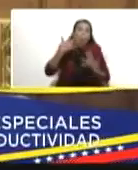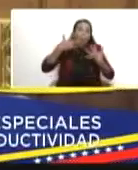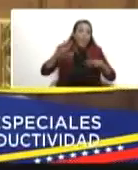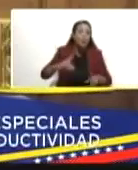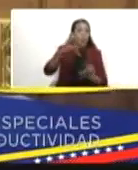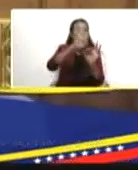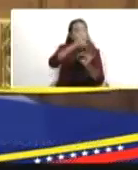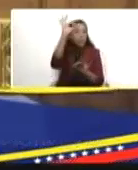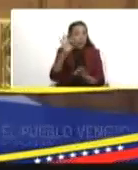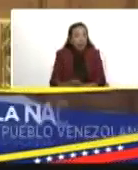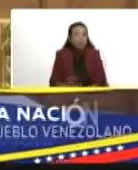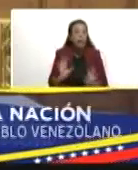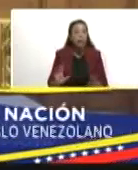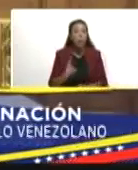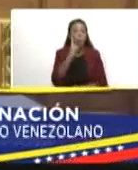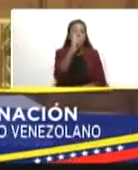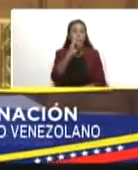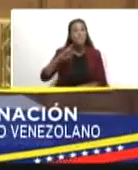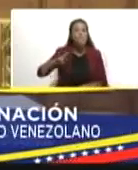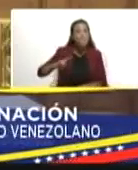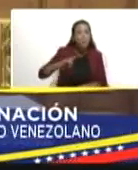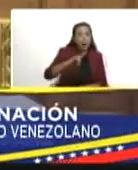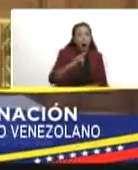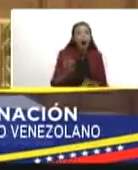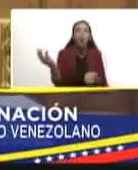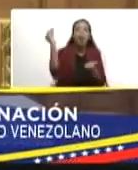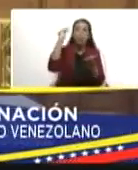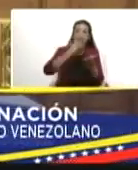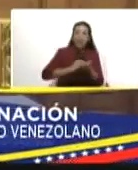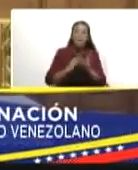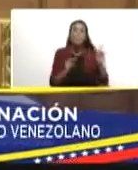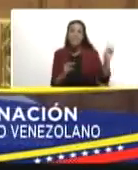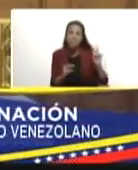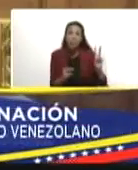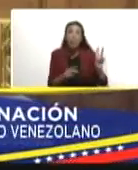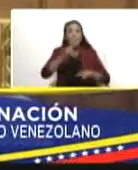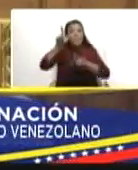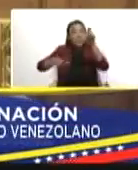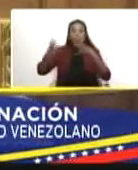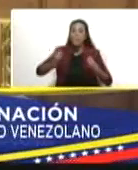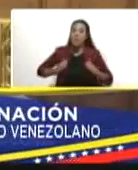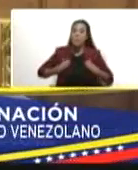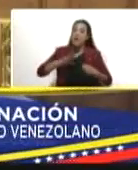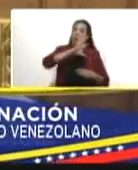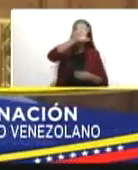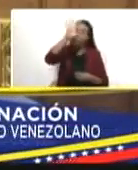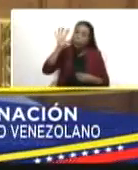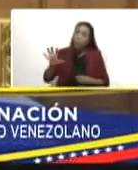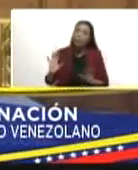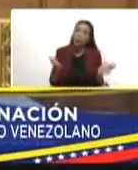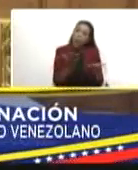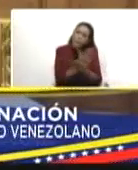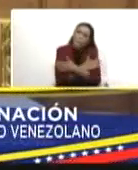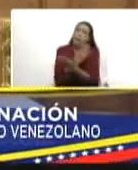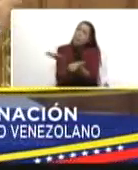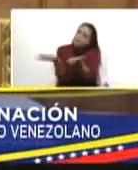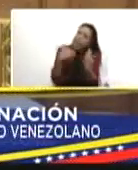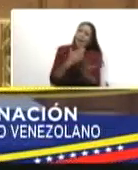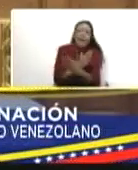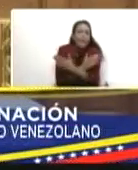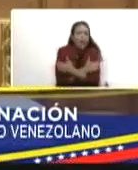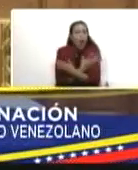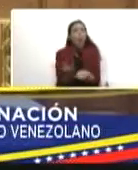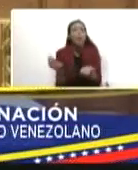menos un vi de repatriación de nuestros migrantes que recibimos con los brazos abiertos para